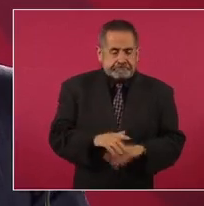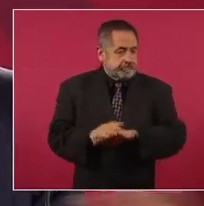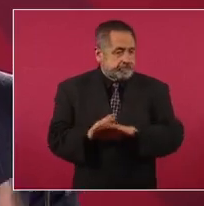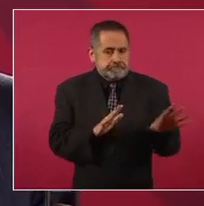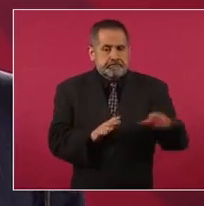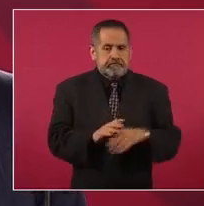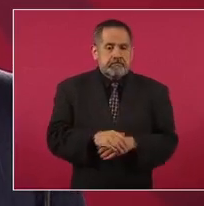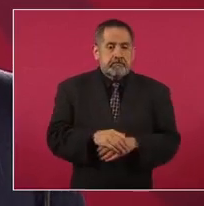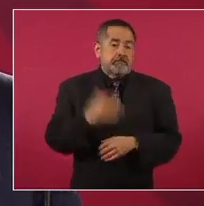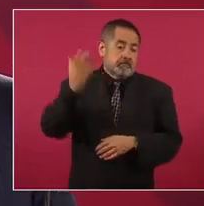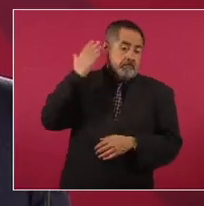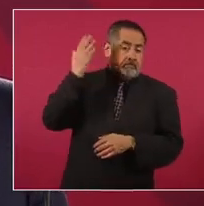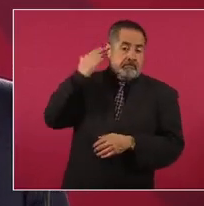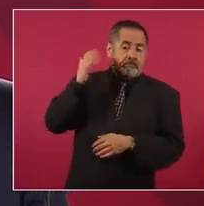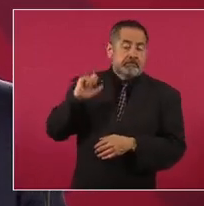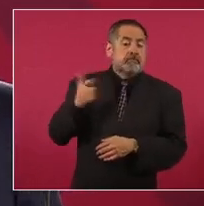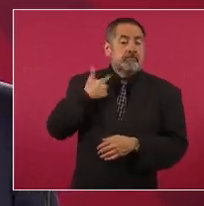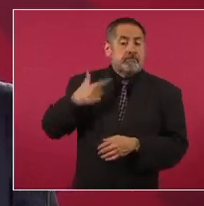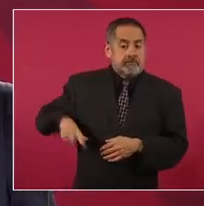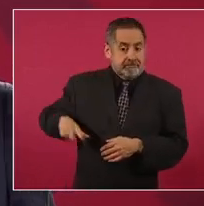por ocultar la verdad